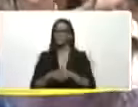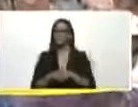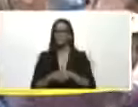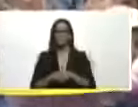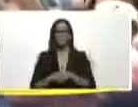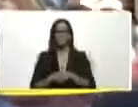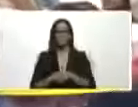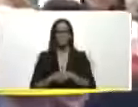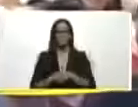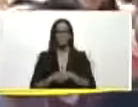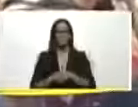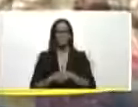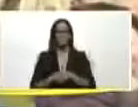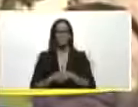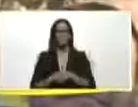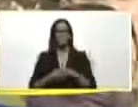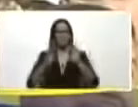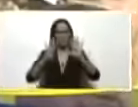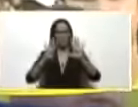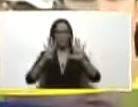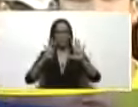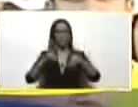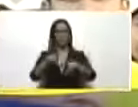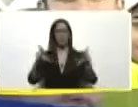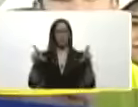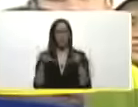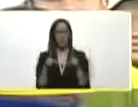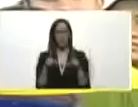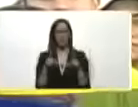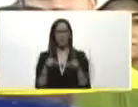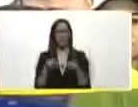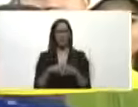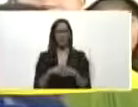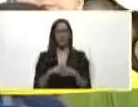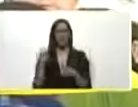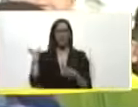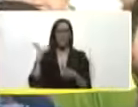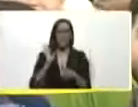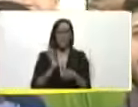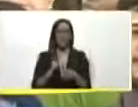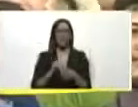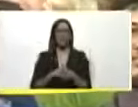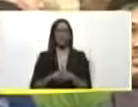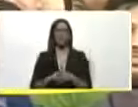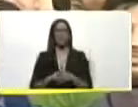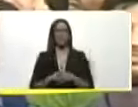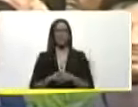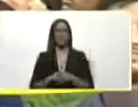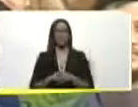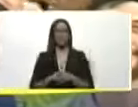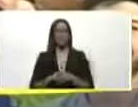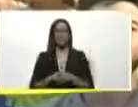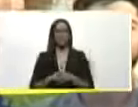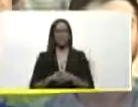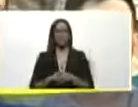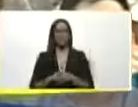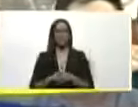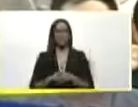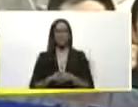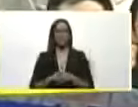estudiantil y en noveno lugar hemos venido